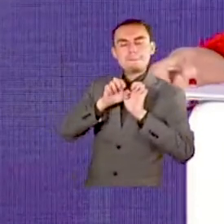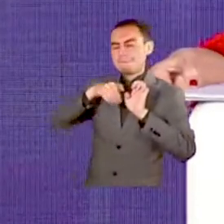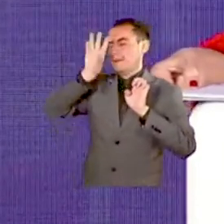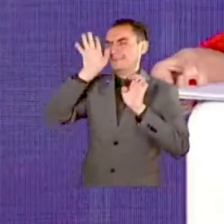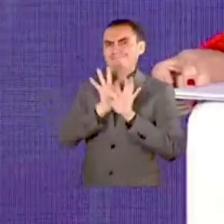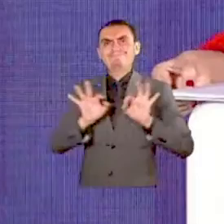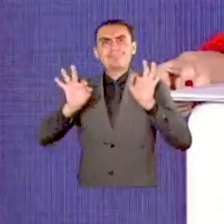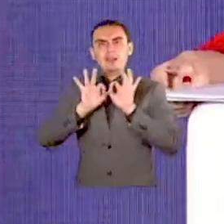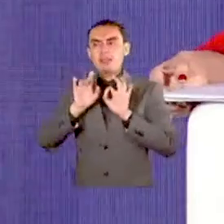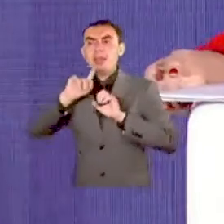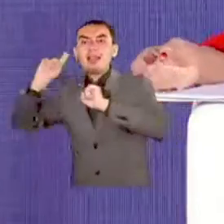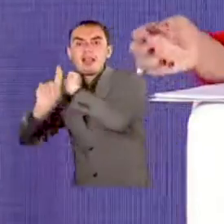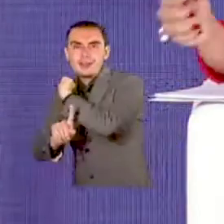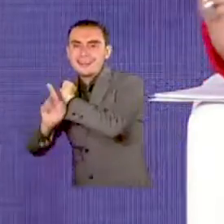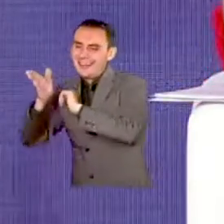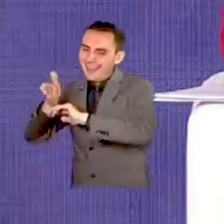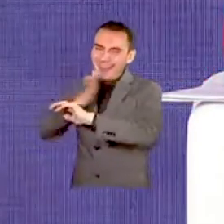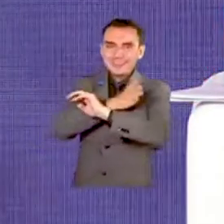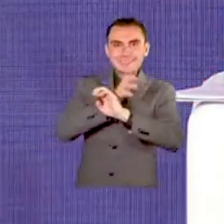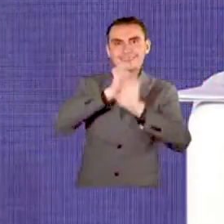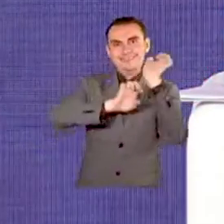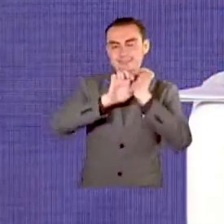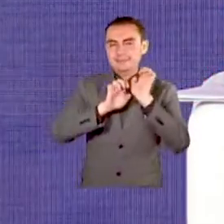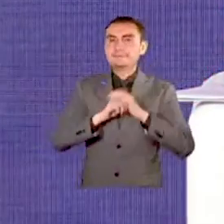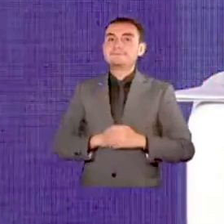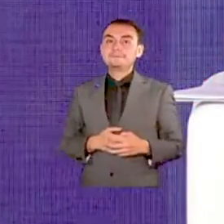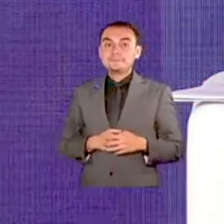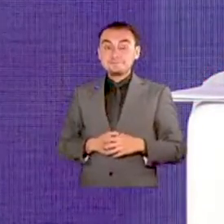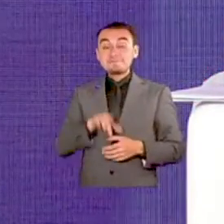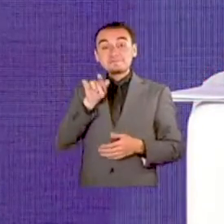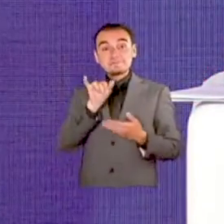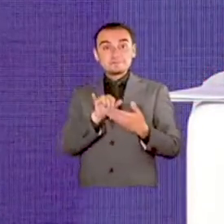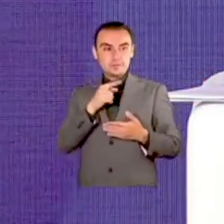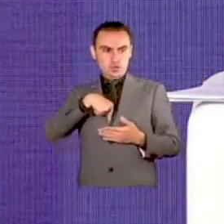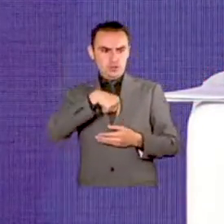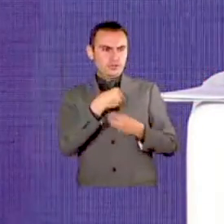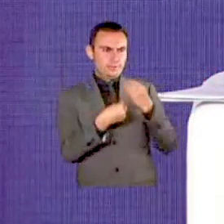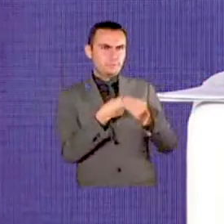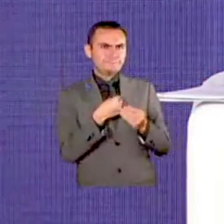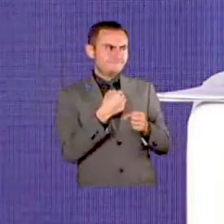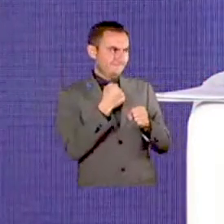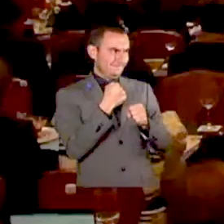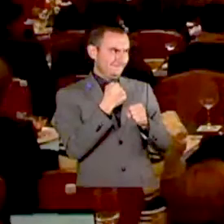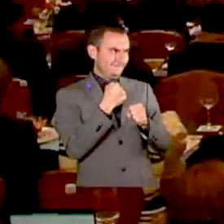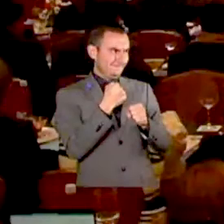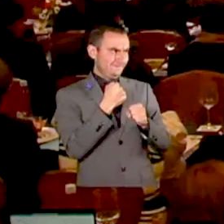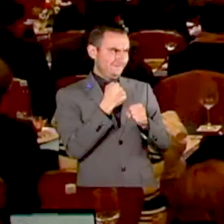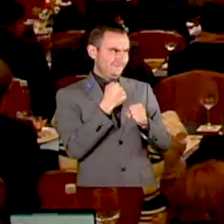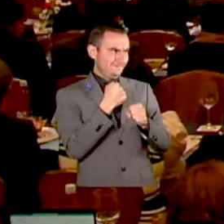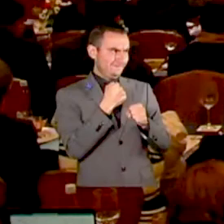sancionatorio. Y de esa manera hemos trabajado con nuestro delegado